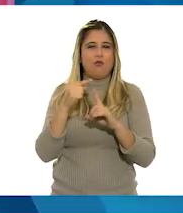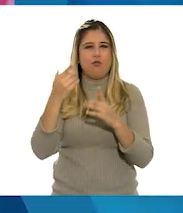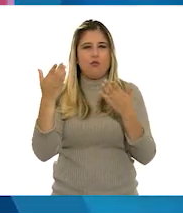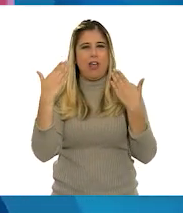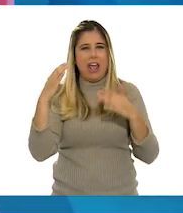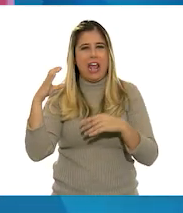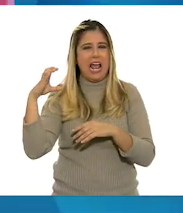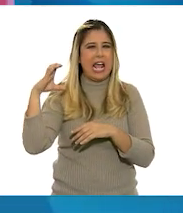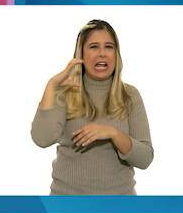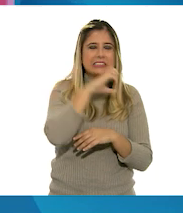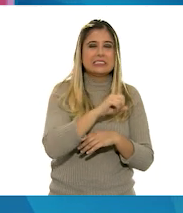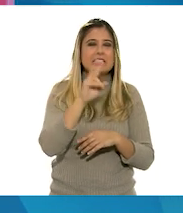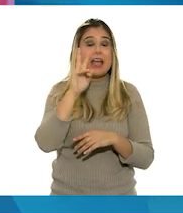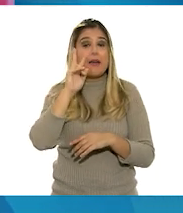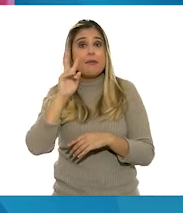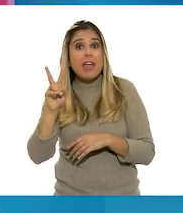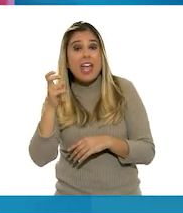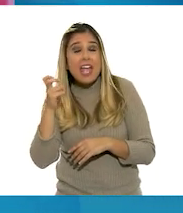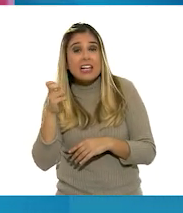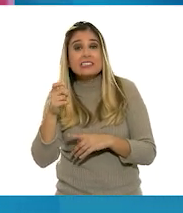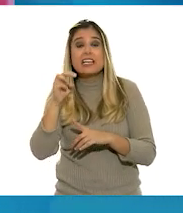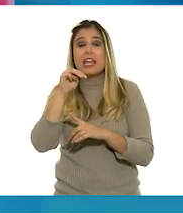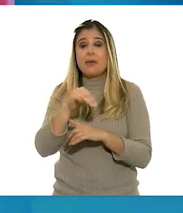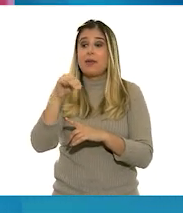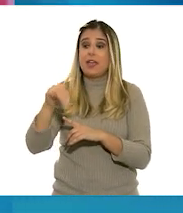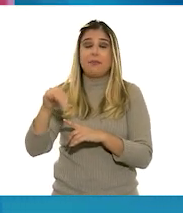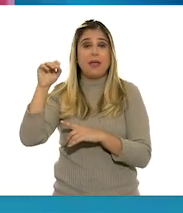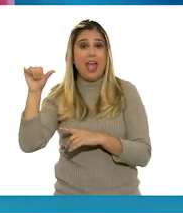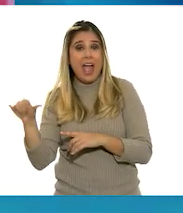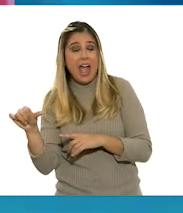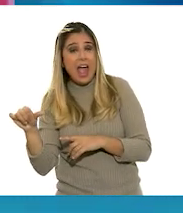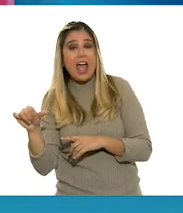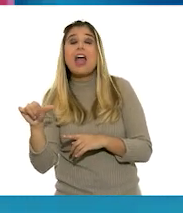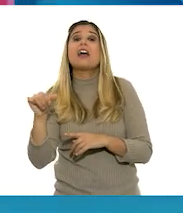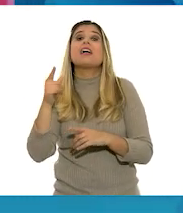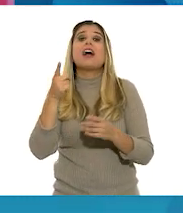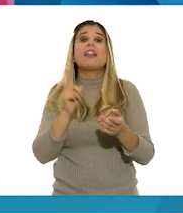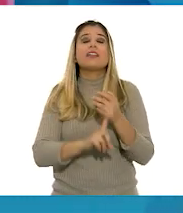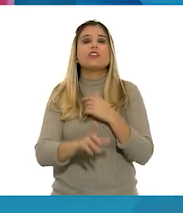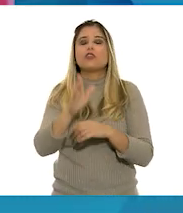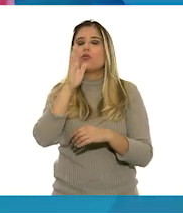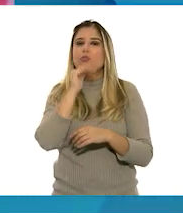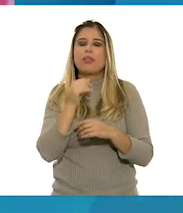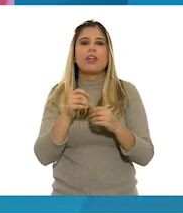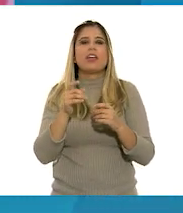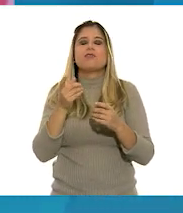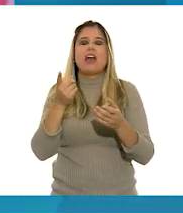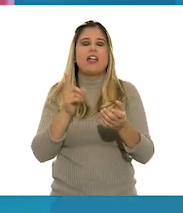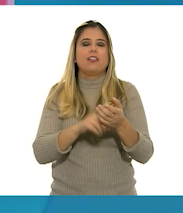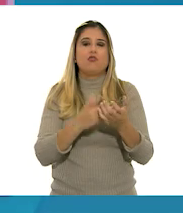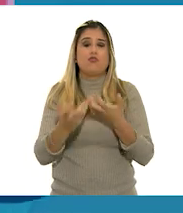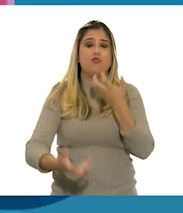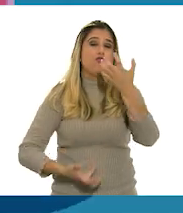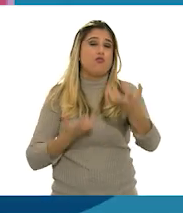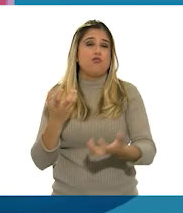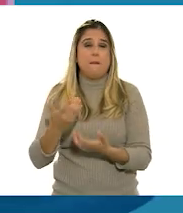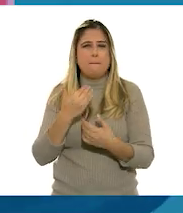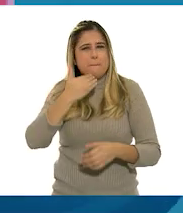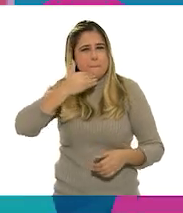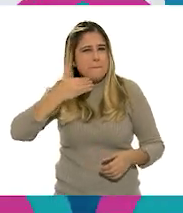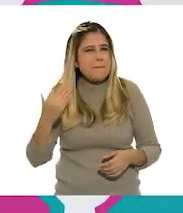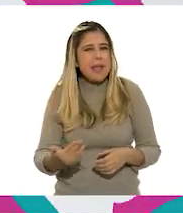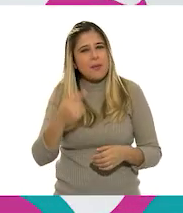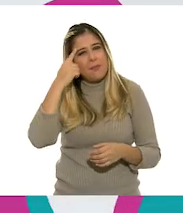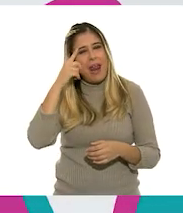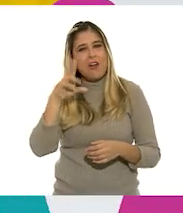estas temperaturas, como ya lo vimos en la MMA, los microorganismos no pueden reproducirse en los alimentos. Como